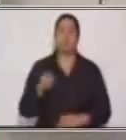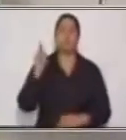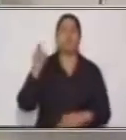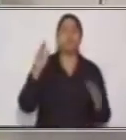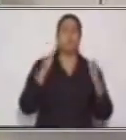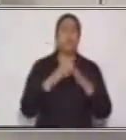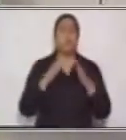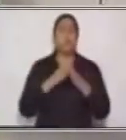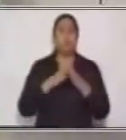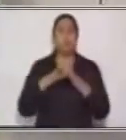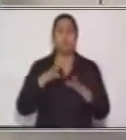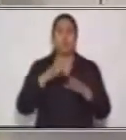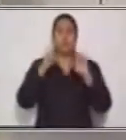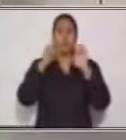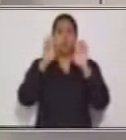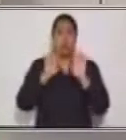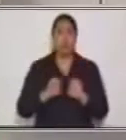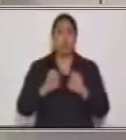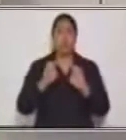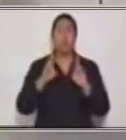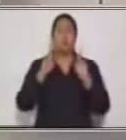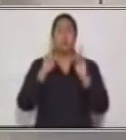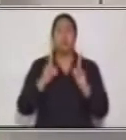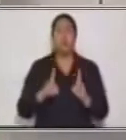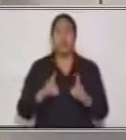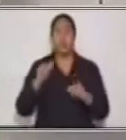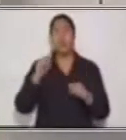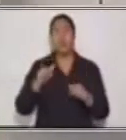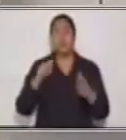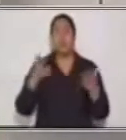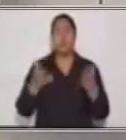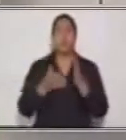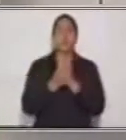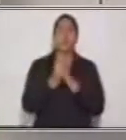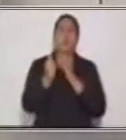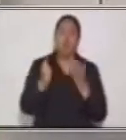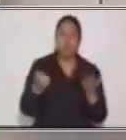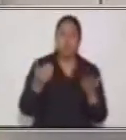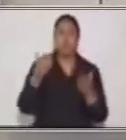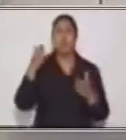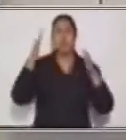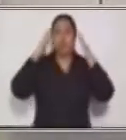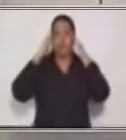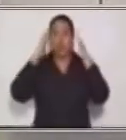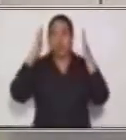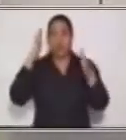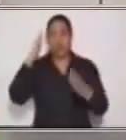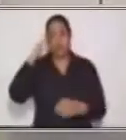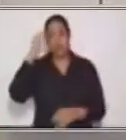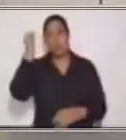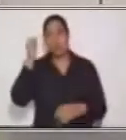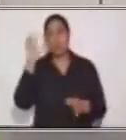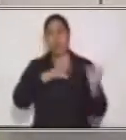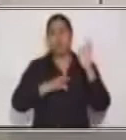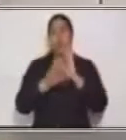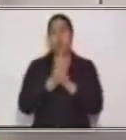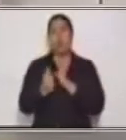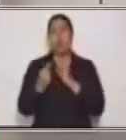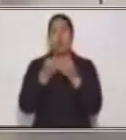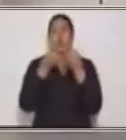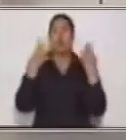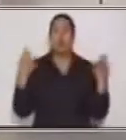le ayudará a ejercitar habilidades y destrezas como atención, memoria y por supuesto habilidad numérica. Y